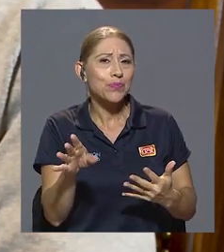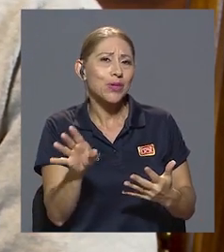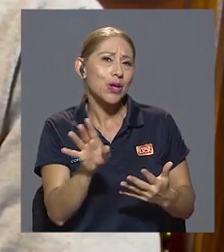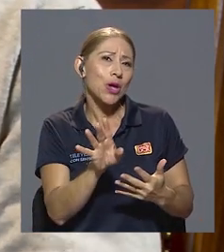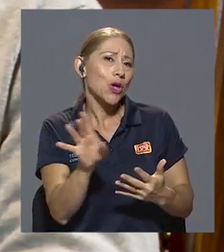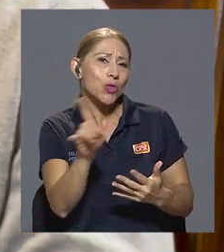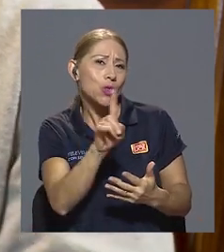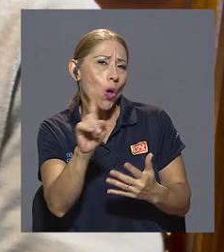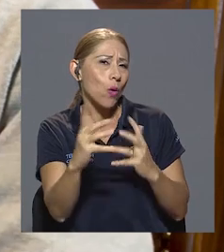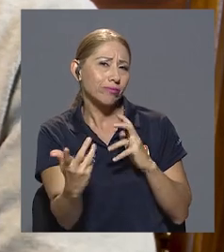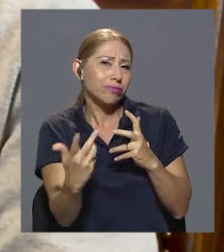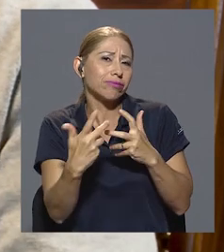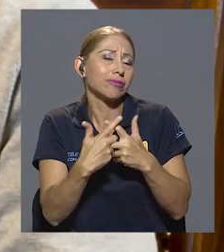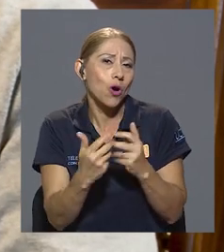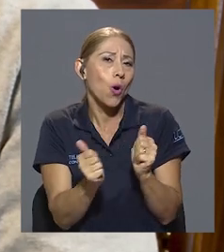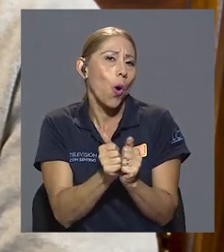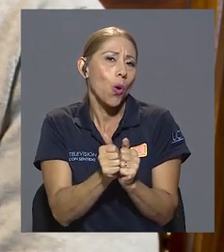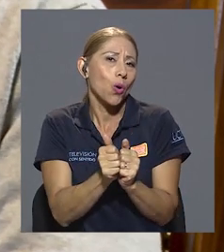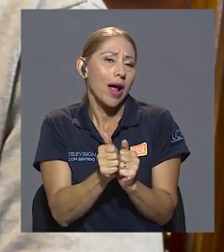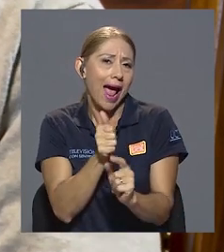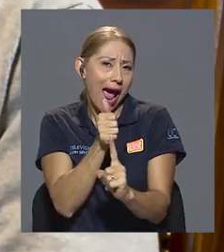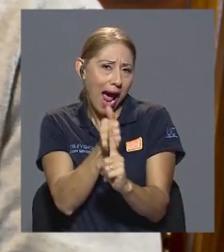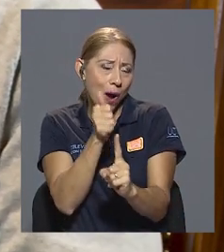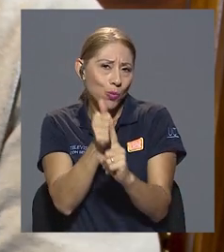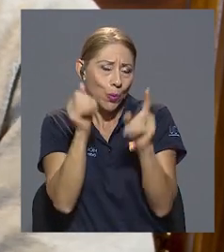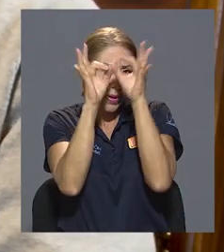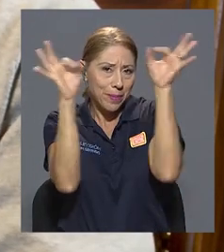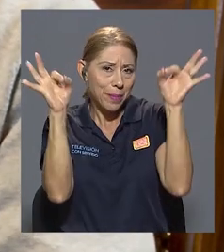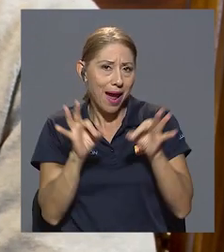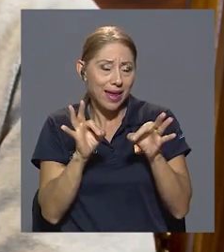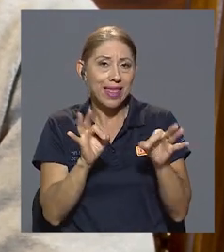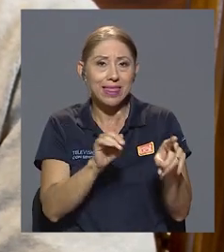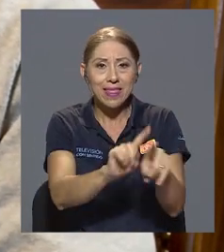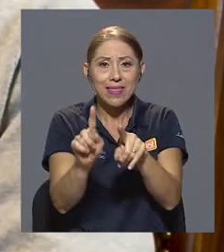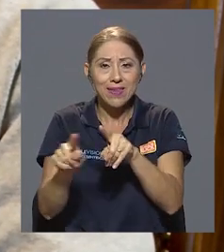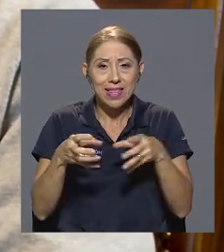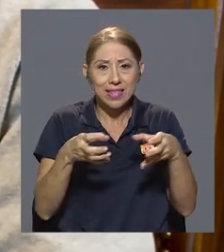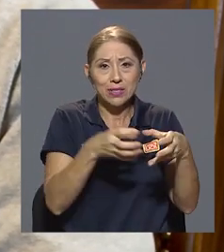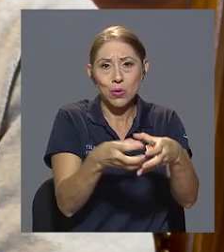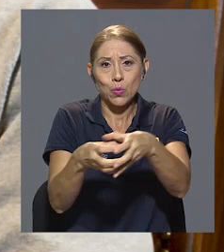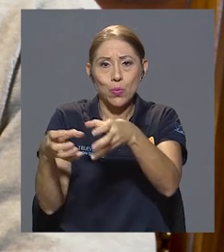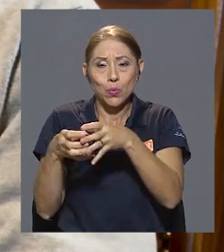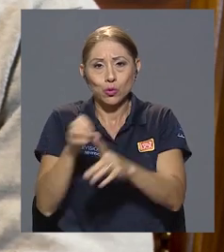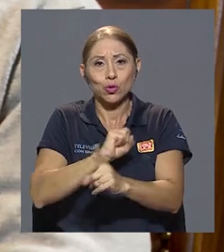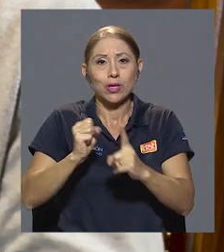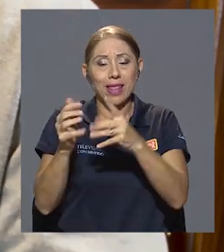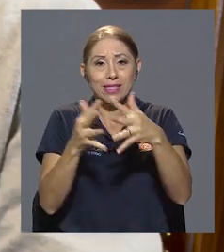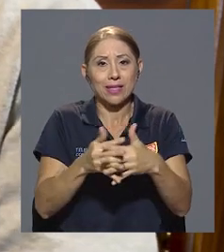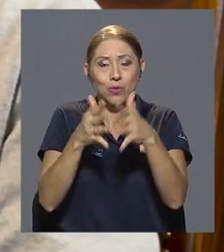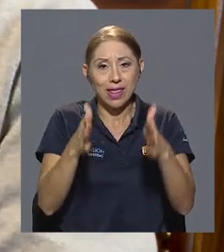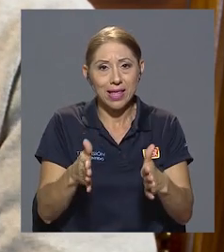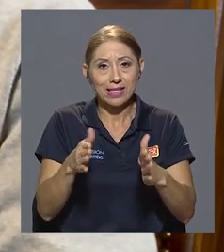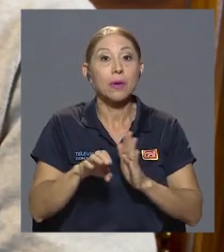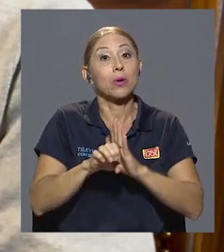del de la autoimagen que se podría podrían tener amplios sectores de la sociedad estadounidense no se diga